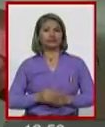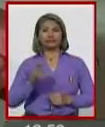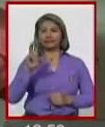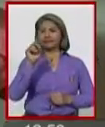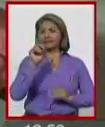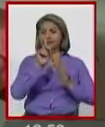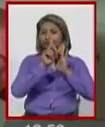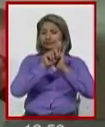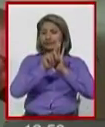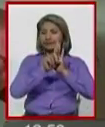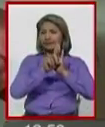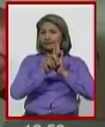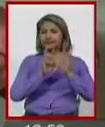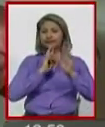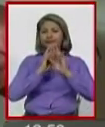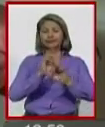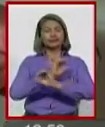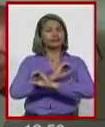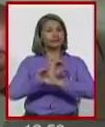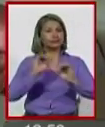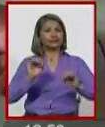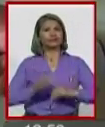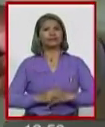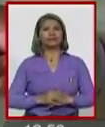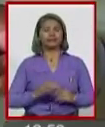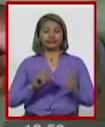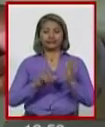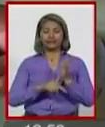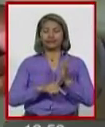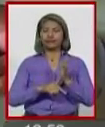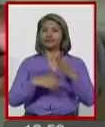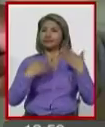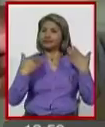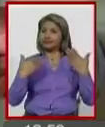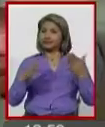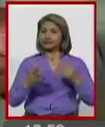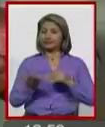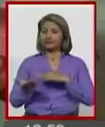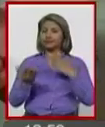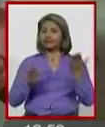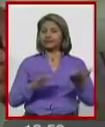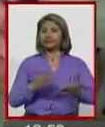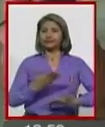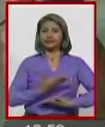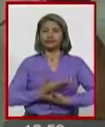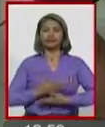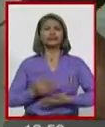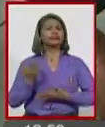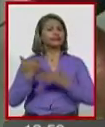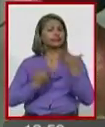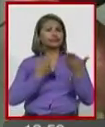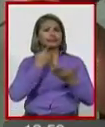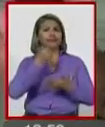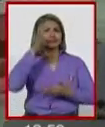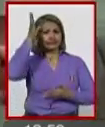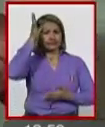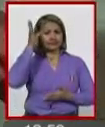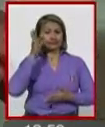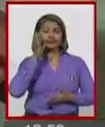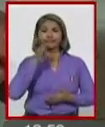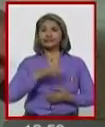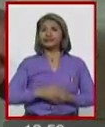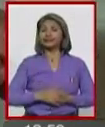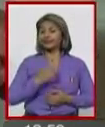unos 30 minutos sin respuesta y se dio por, ¿no?, por fallecido el niño, ¿no? ¿Qué indicaron los padres de